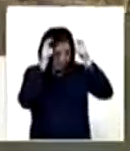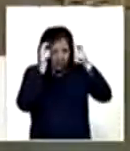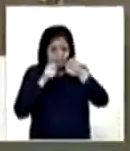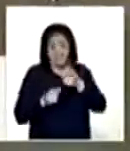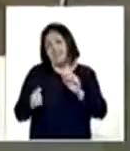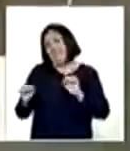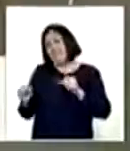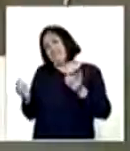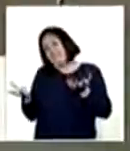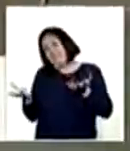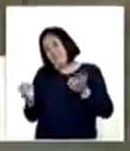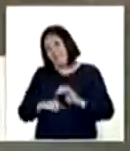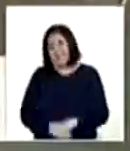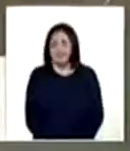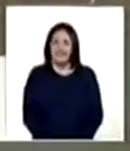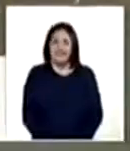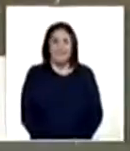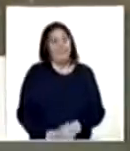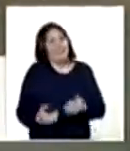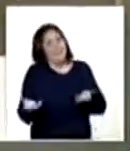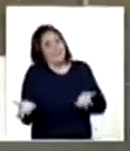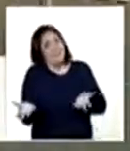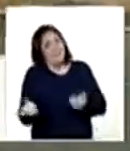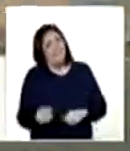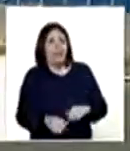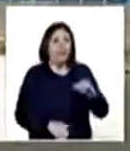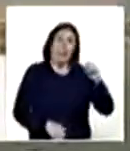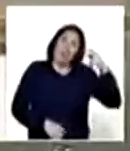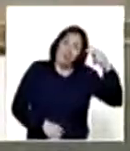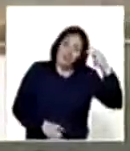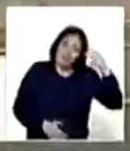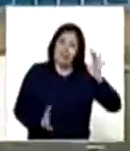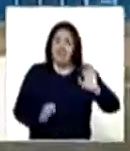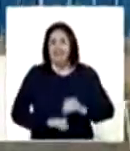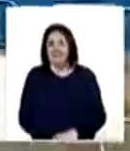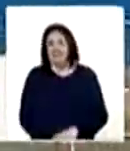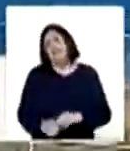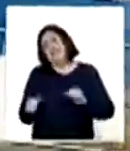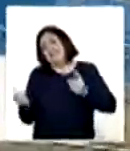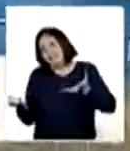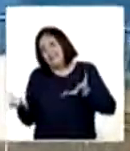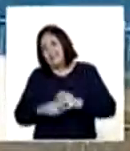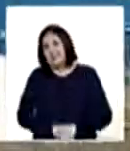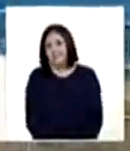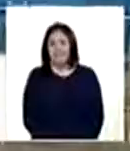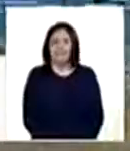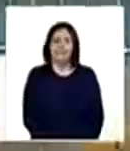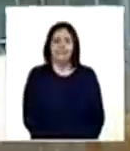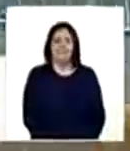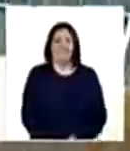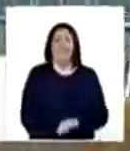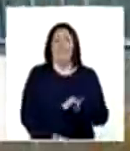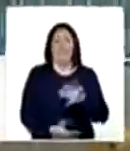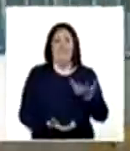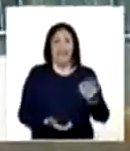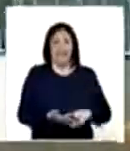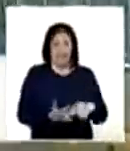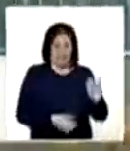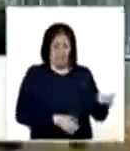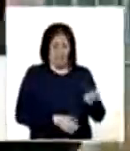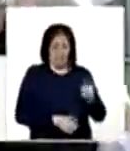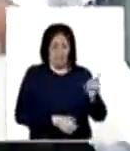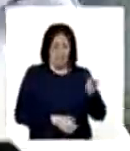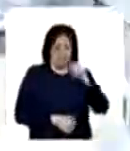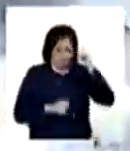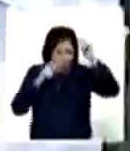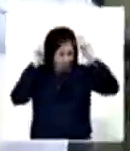Obvio. Sí. Obvio. Obvio, claro. Pues que zorro, me parece que estás pasado